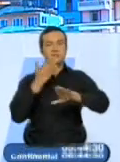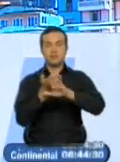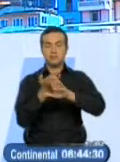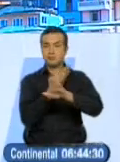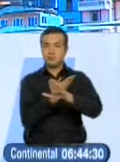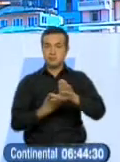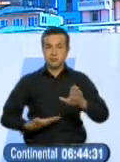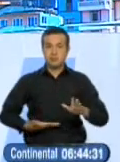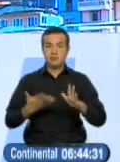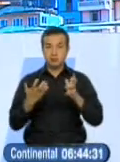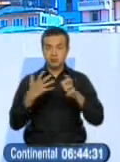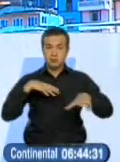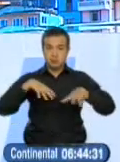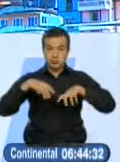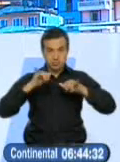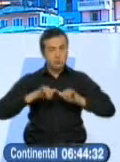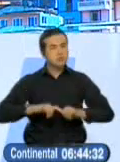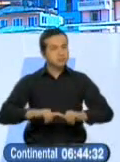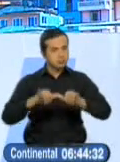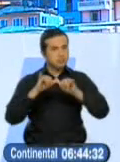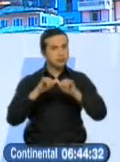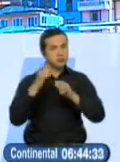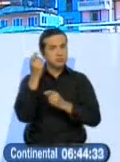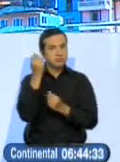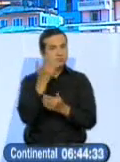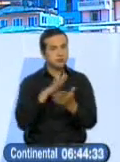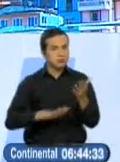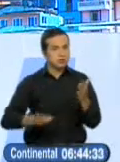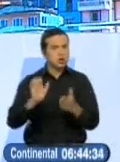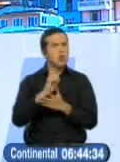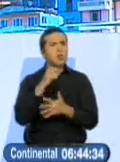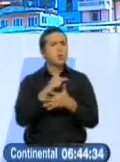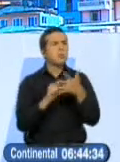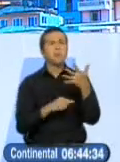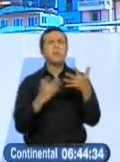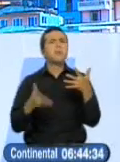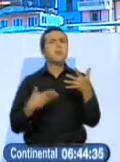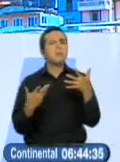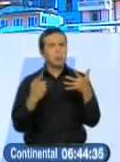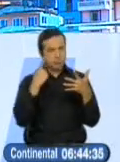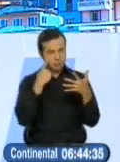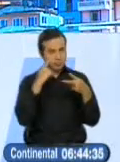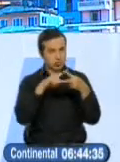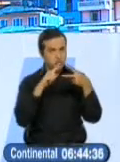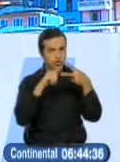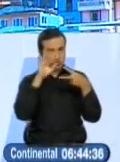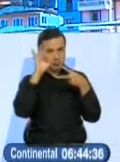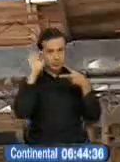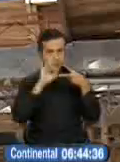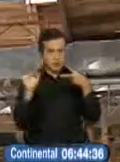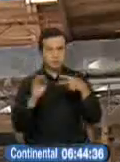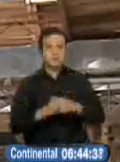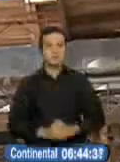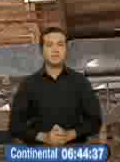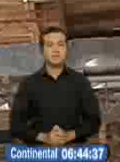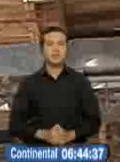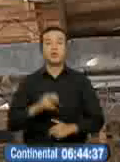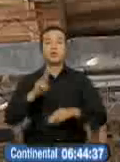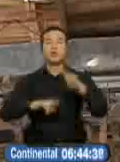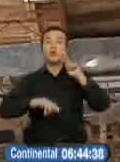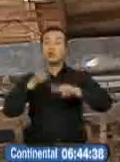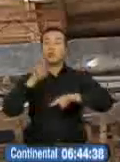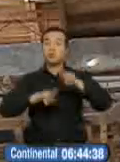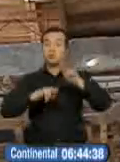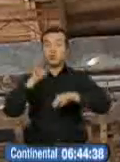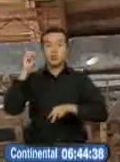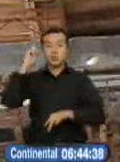jefe de Estado buscan dinamizar las finanzas ecuatorianas. Conozcamos cuáles son las expectativas de 2 de ellas. El sector de la construcción es el primero